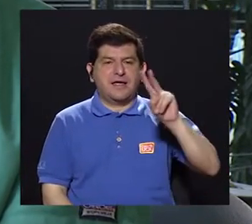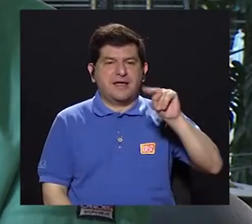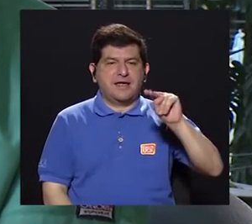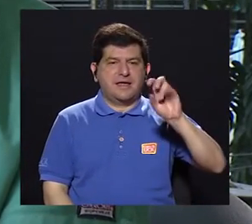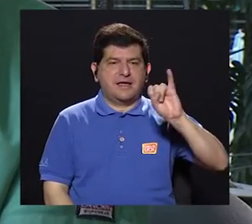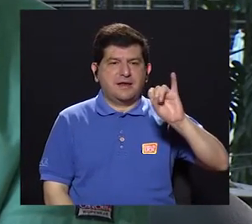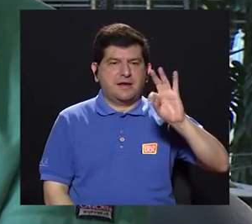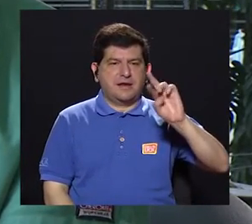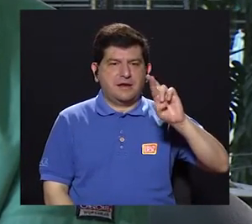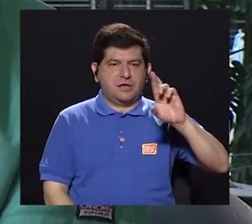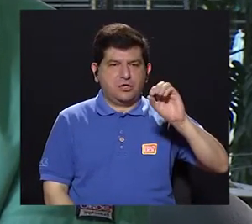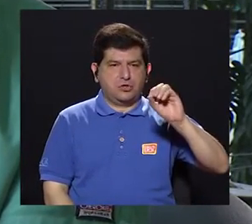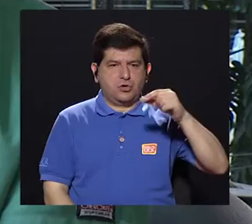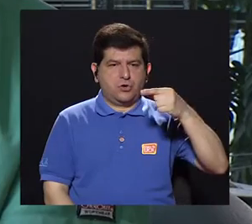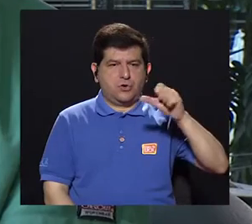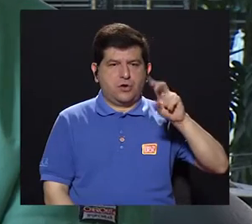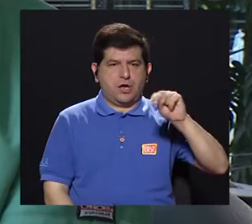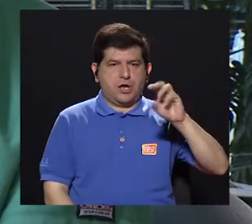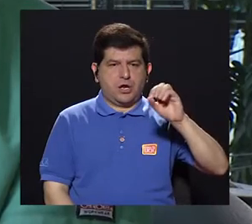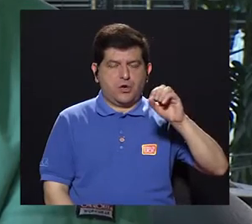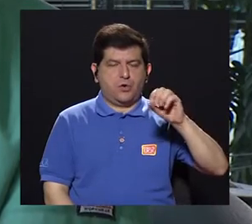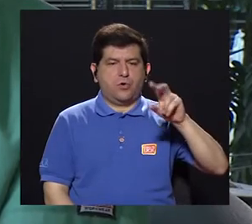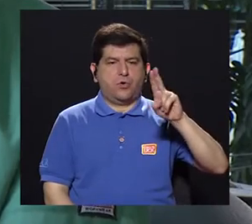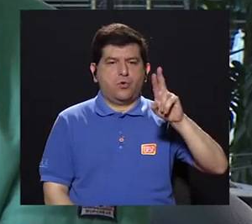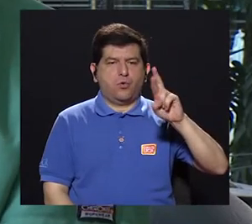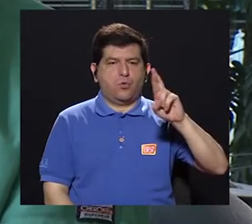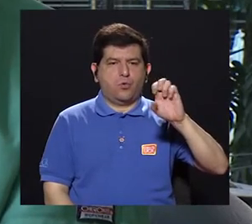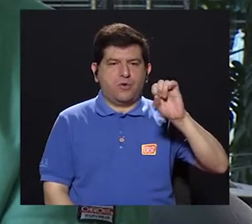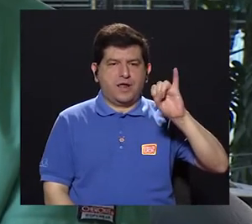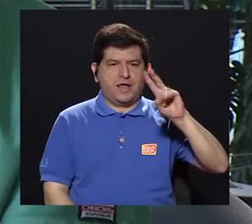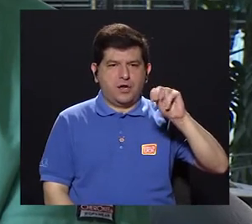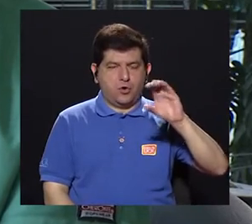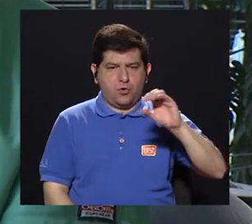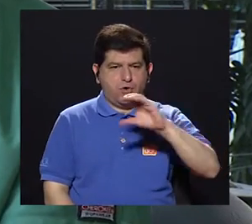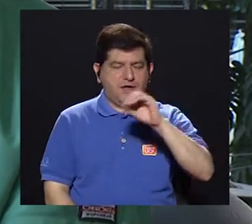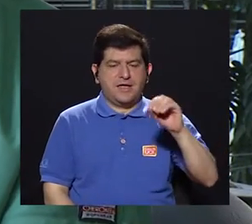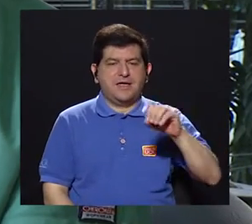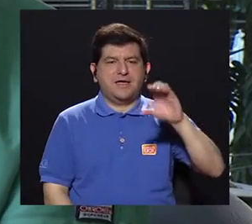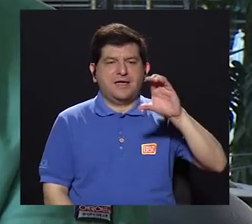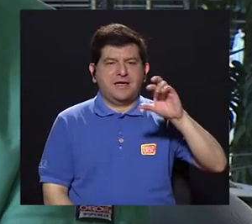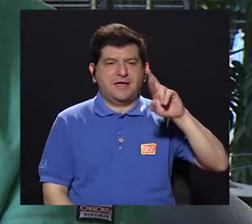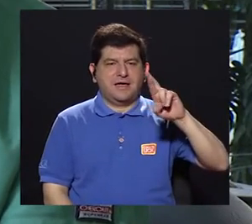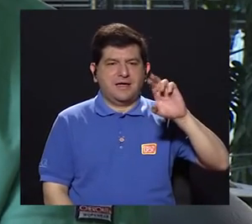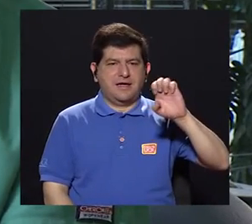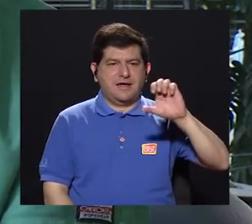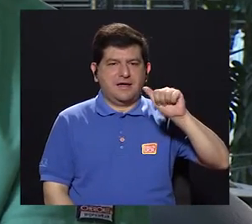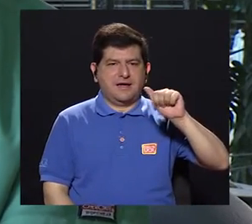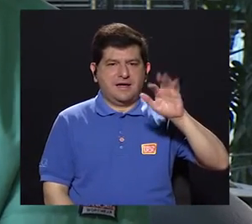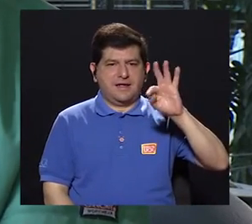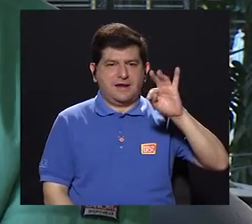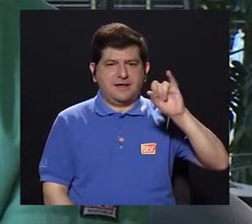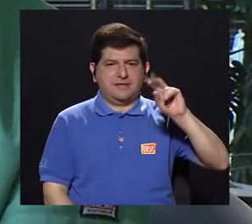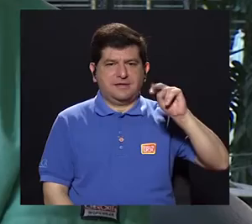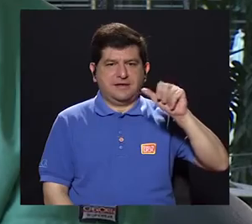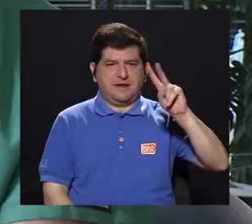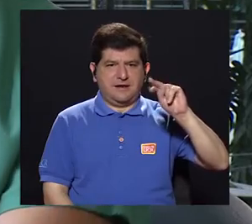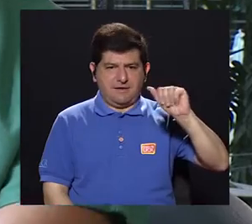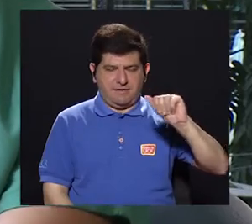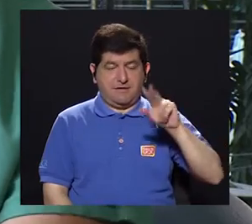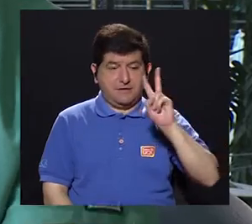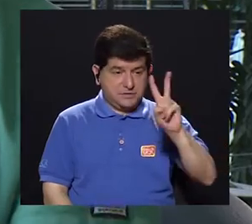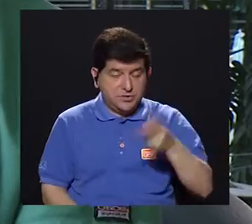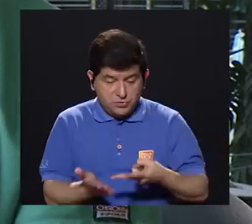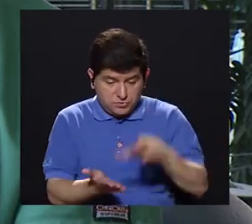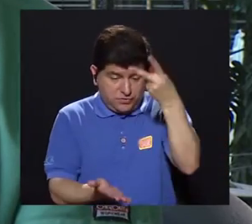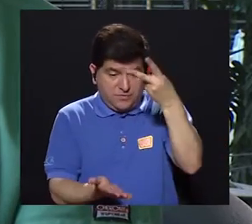y creatinina. Si esos valores están alterados, muy por encima de lo que se establece, entonces al paciente